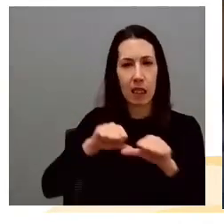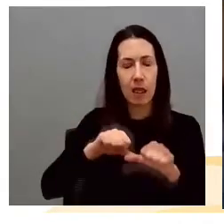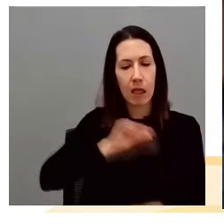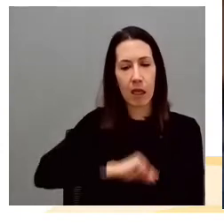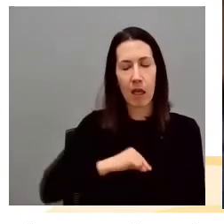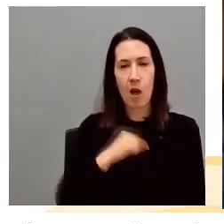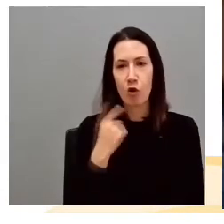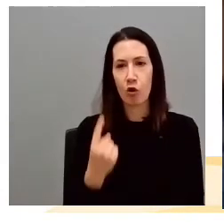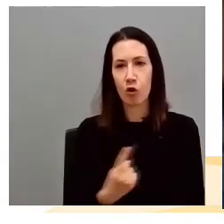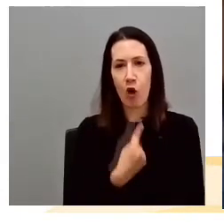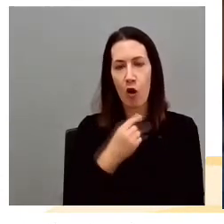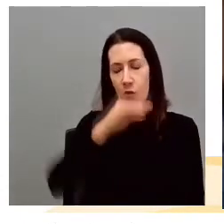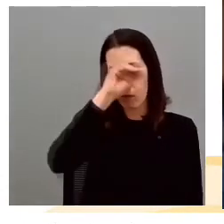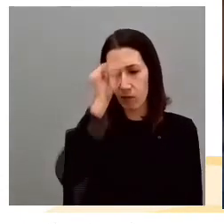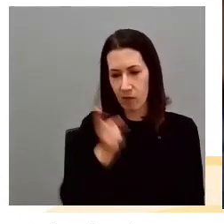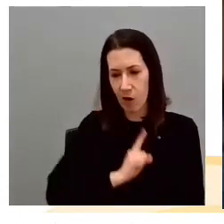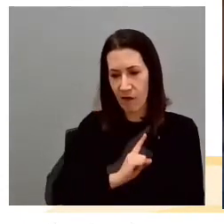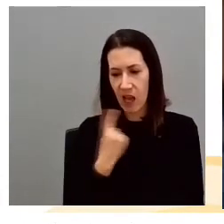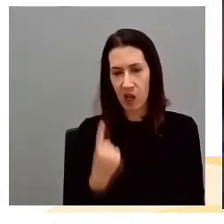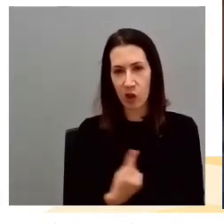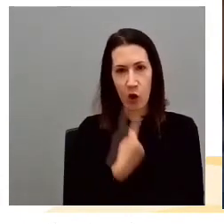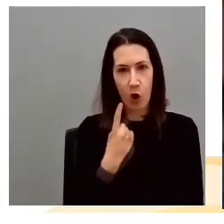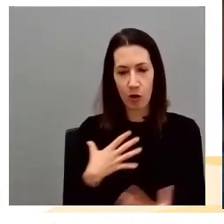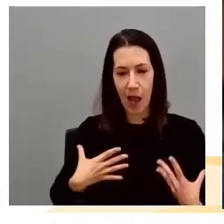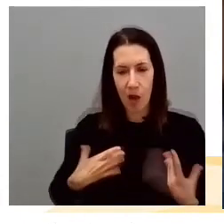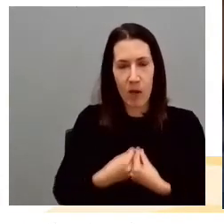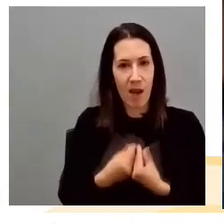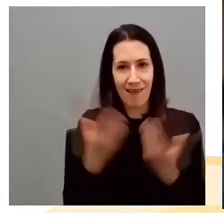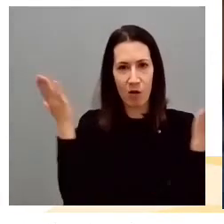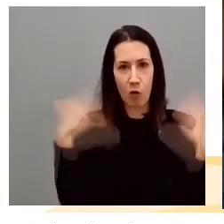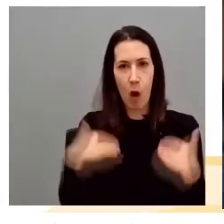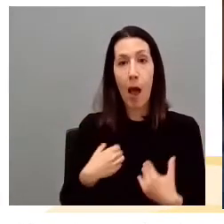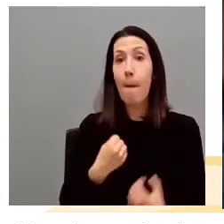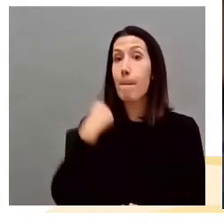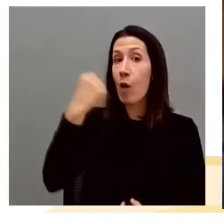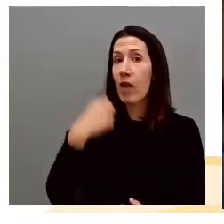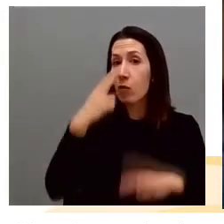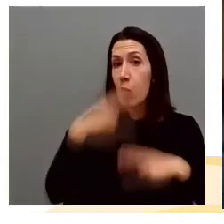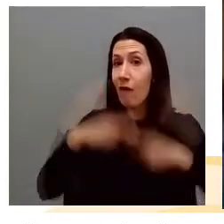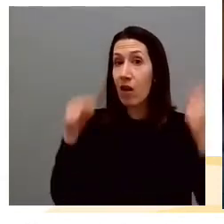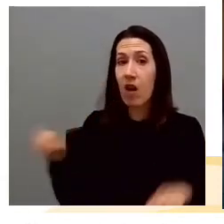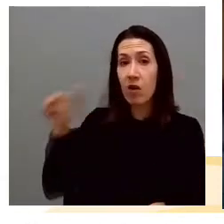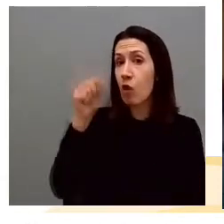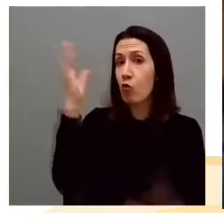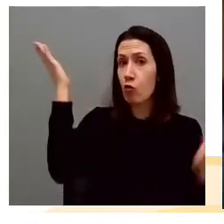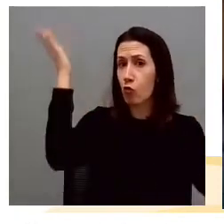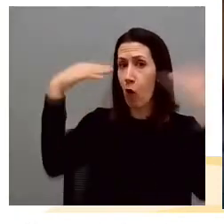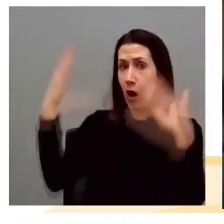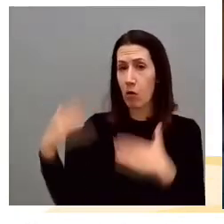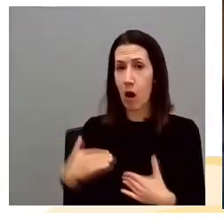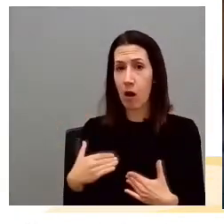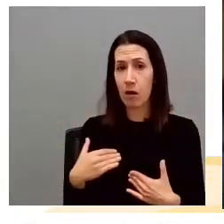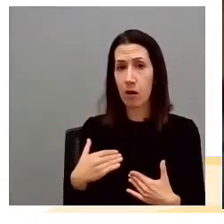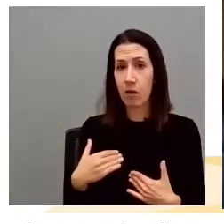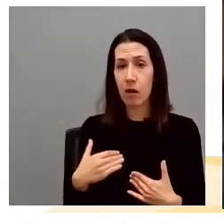solos, demasiado en soledad y sin compañía. Los poderes públicos no estaban, y señalo las